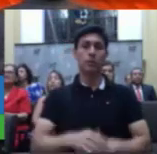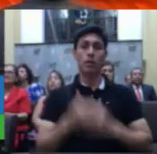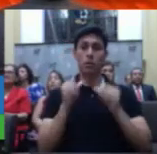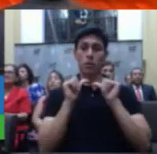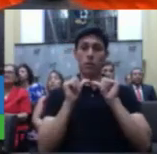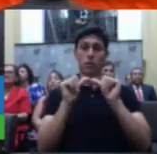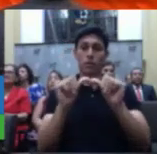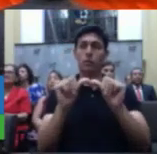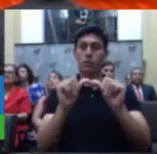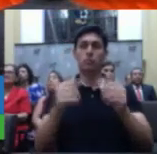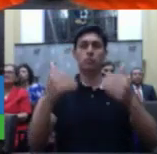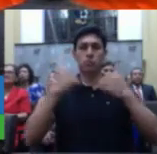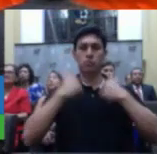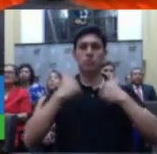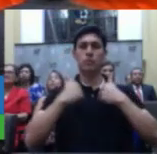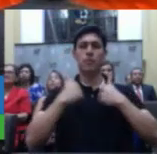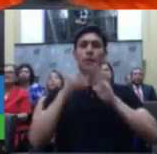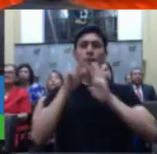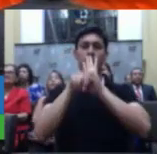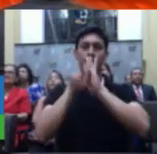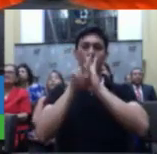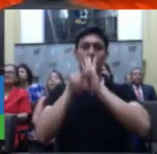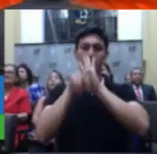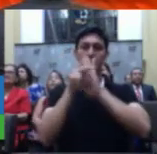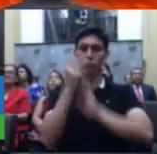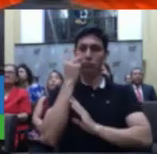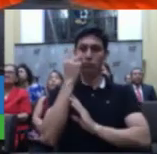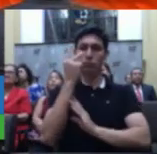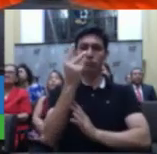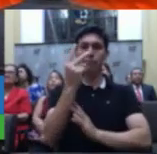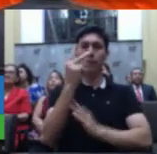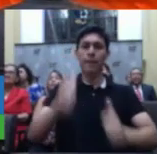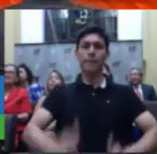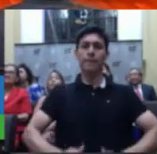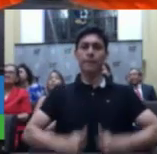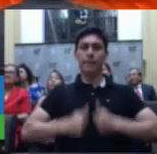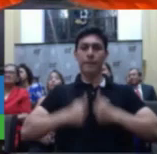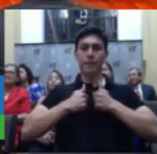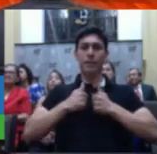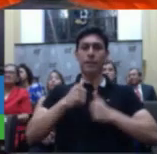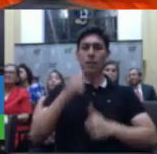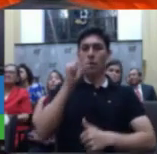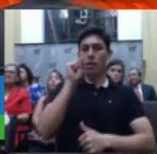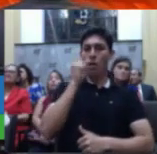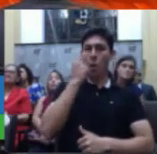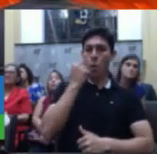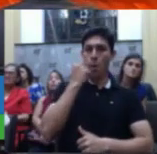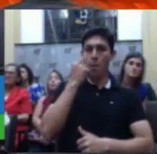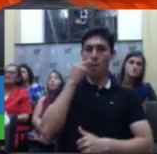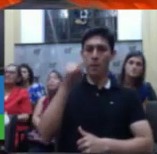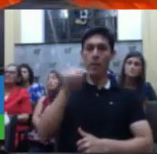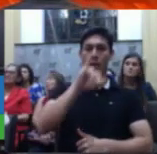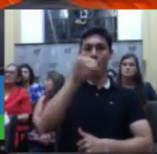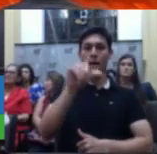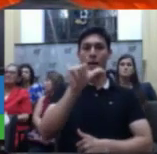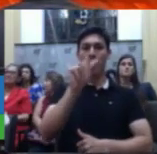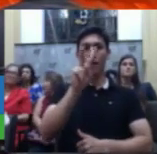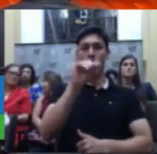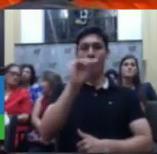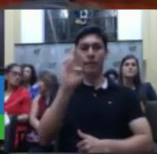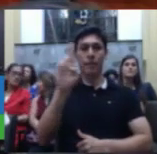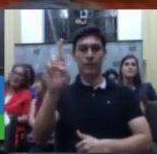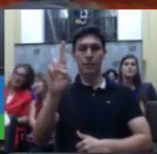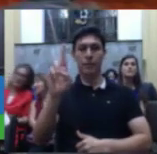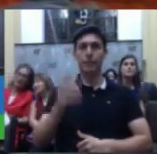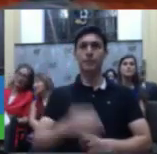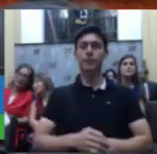tendremos video semblanza de la vida del señor Javier de Belaúnde López de Romaña.